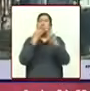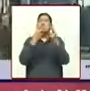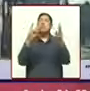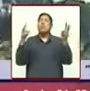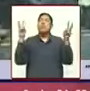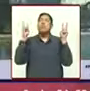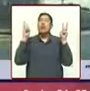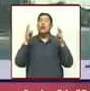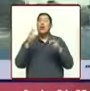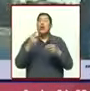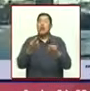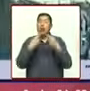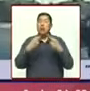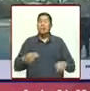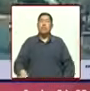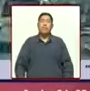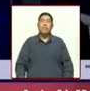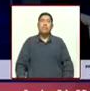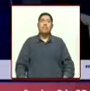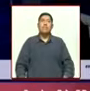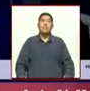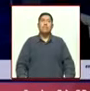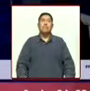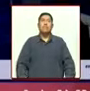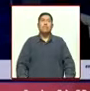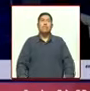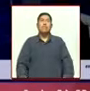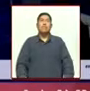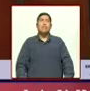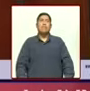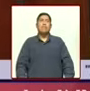Viacha. Y esto es lo que nos ha respondido.